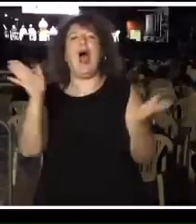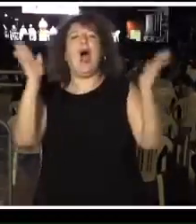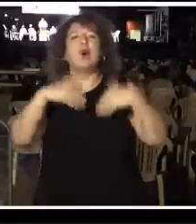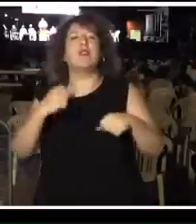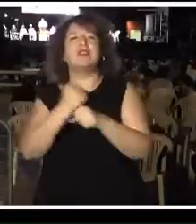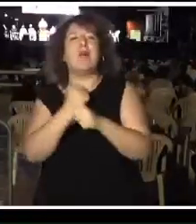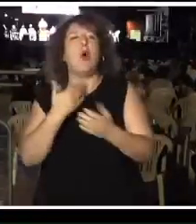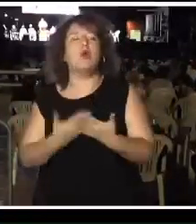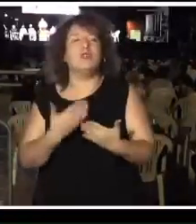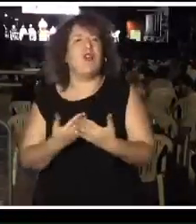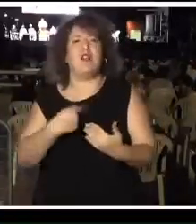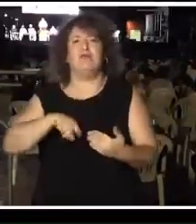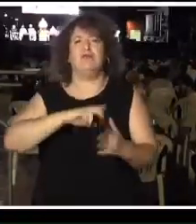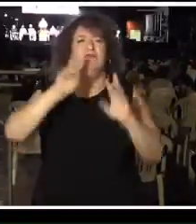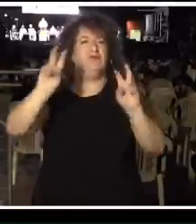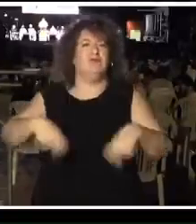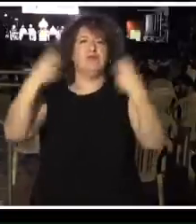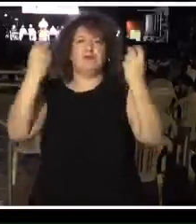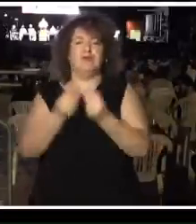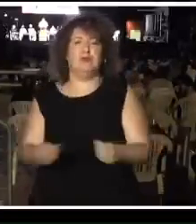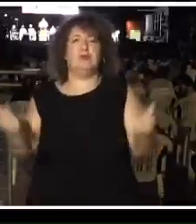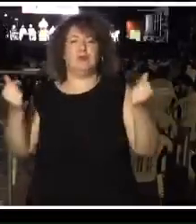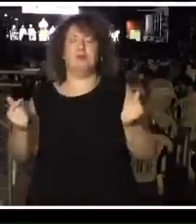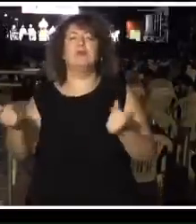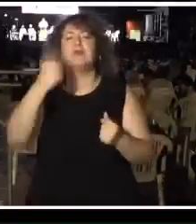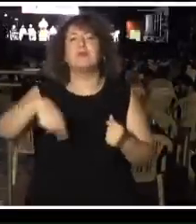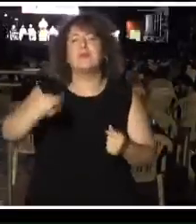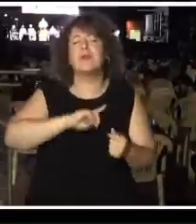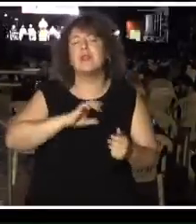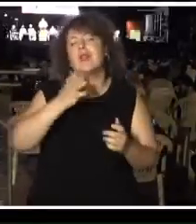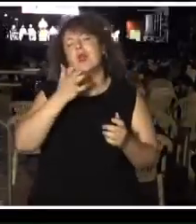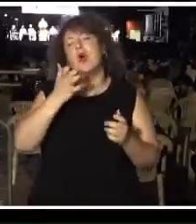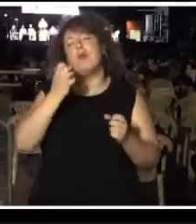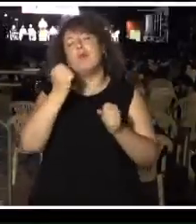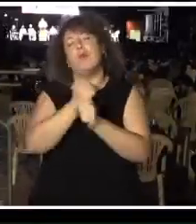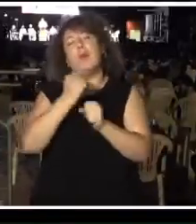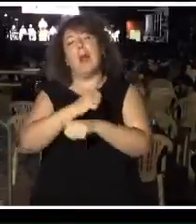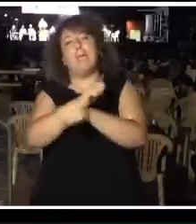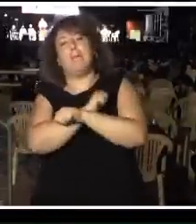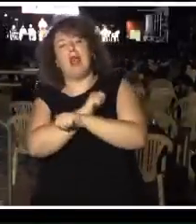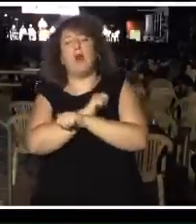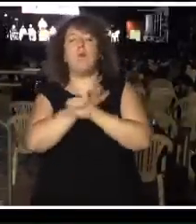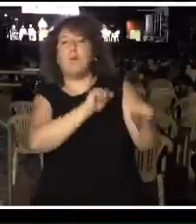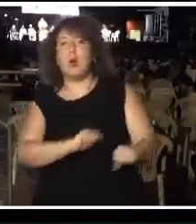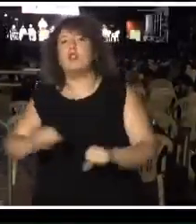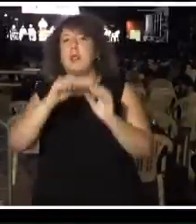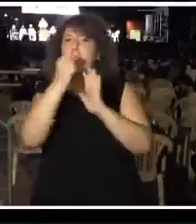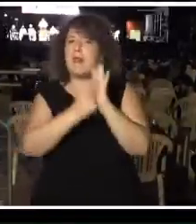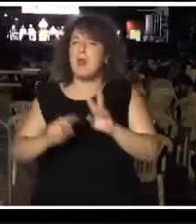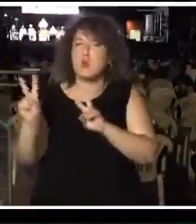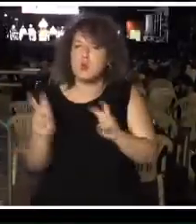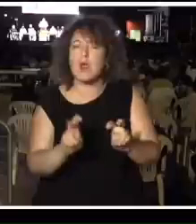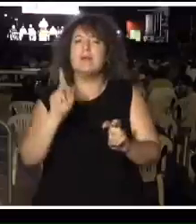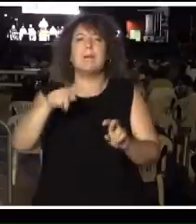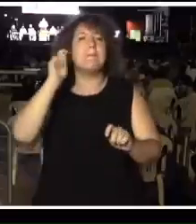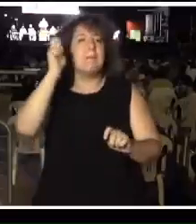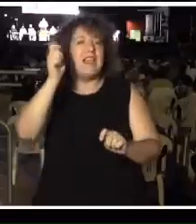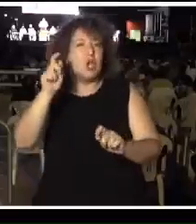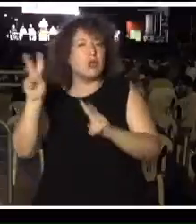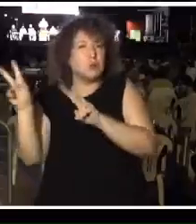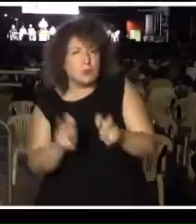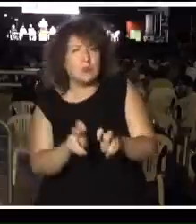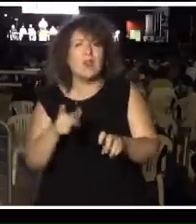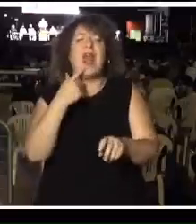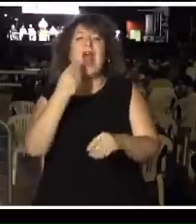trabajo justificadas. Se aprobaron nuevas medidas de protección para el desempleo y las pensiones, de protección a los